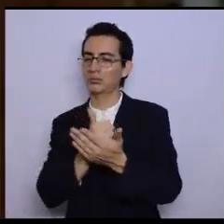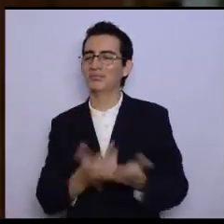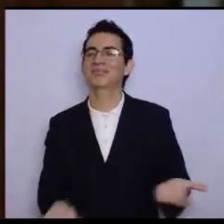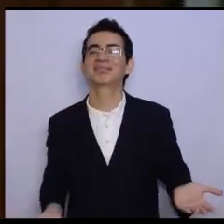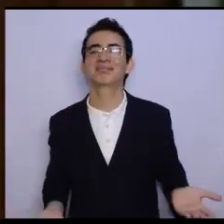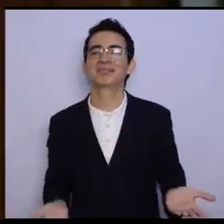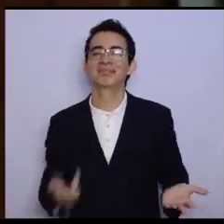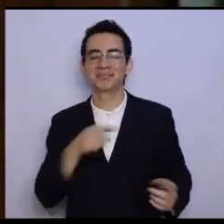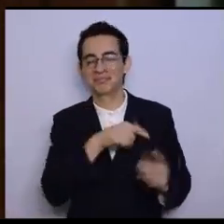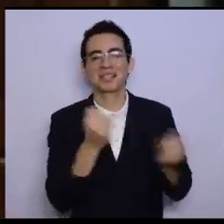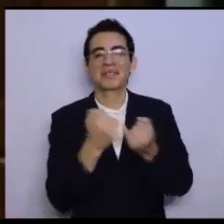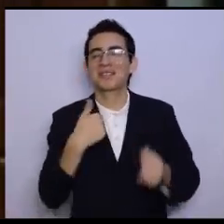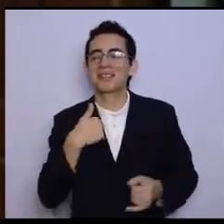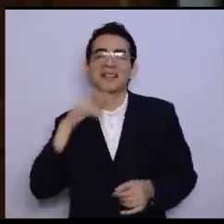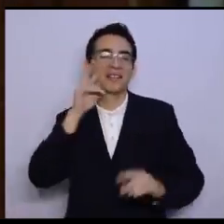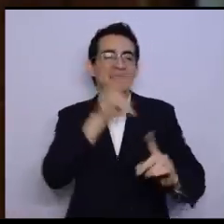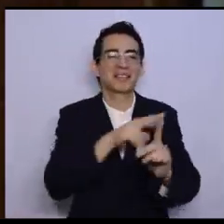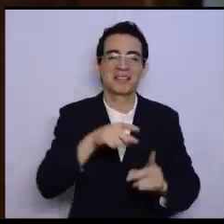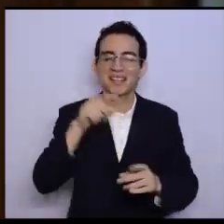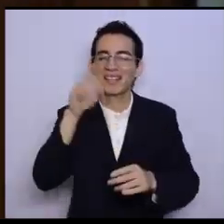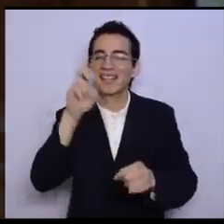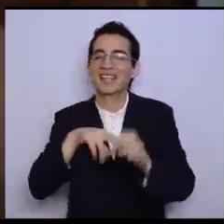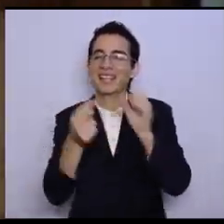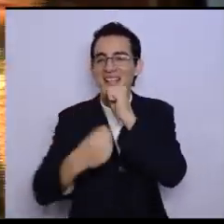veo en Discovery.